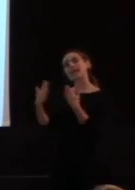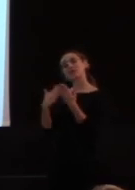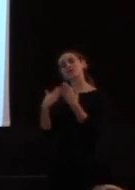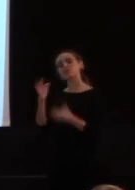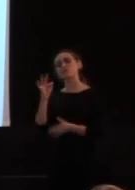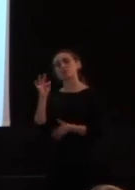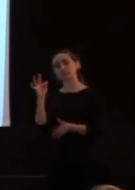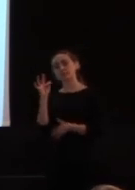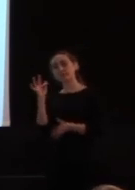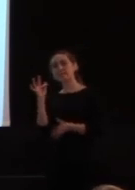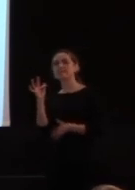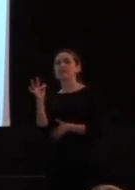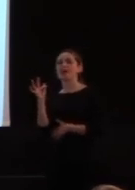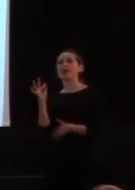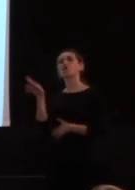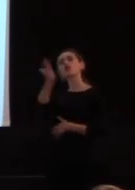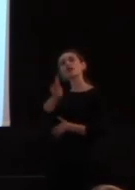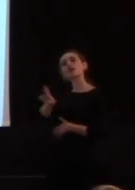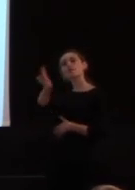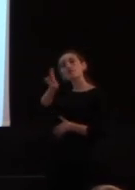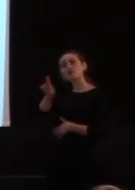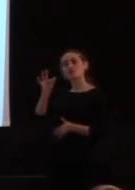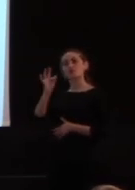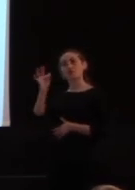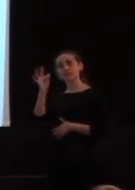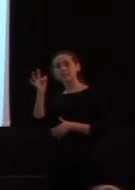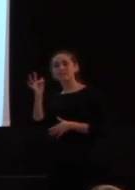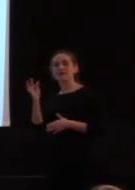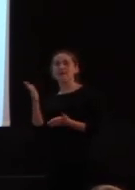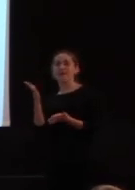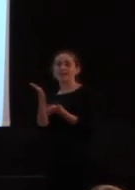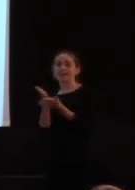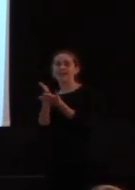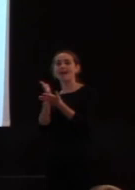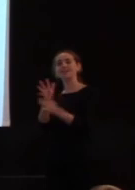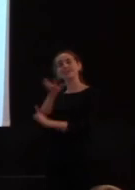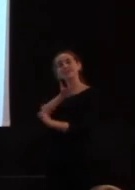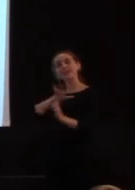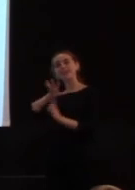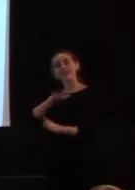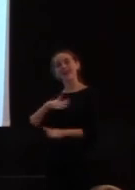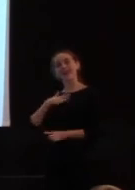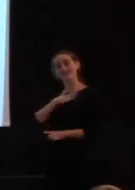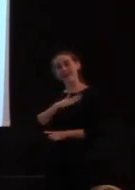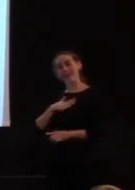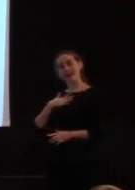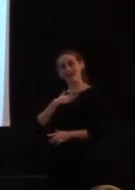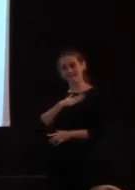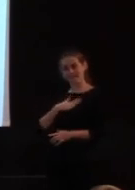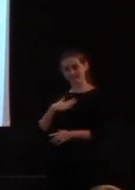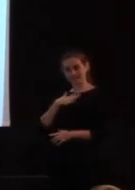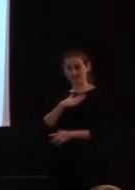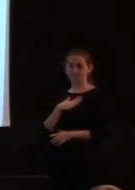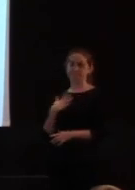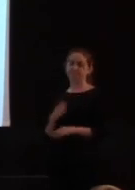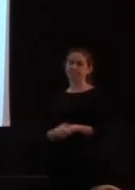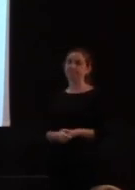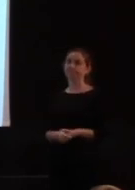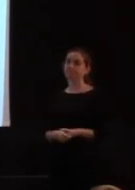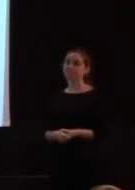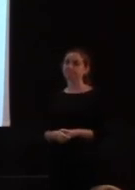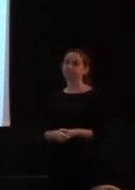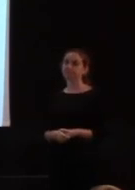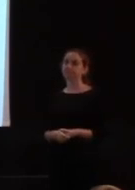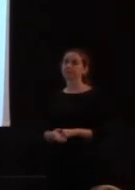clave del éxito. Que en clase haya un clima amable, fácil, que todos estén bien, ayuda muchísimo que las clases vuelen bien, ¿no? Luego,